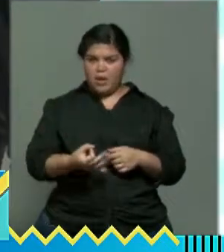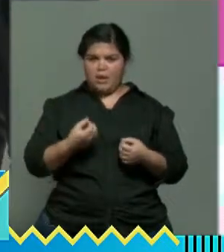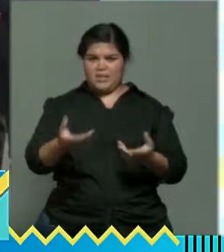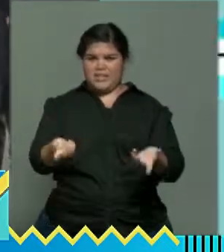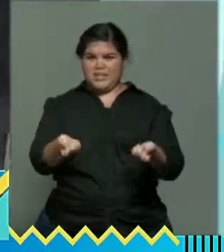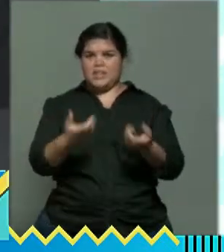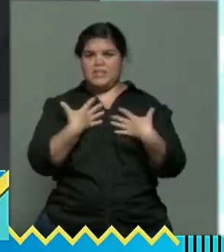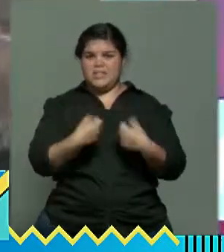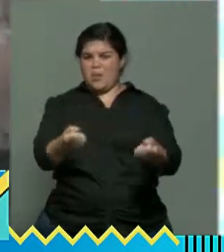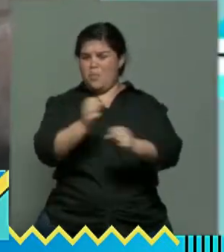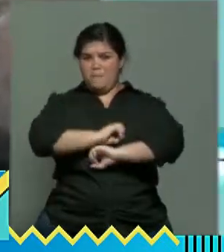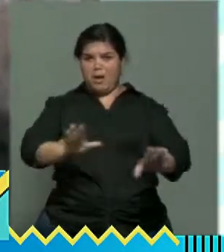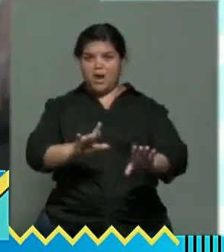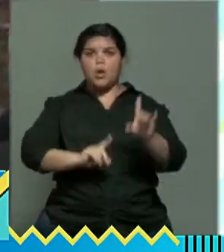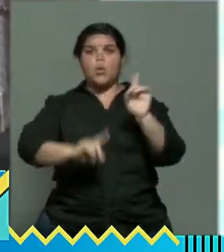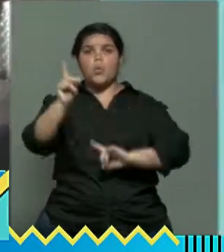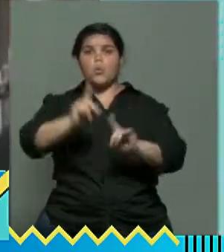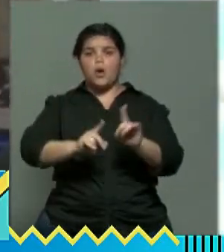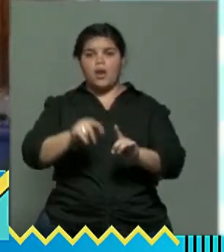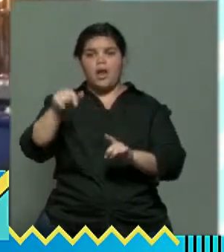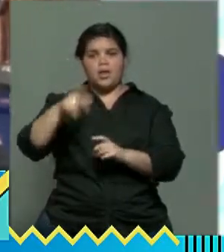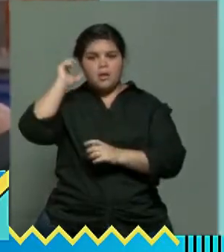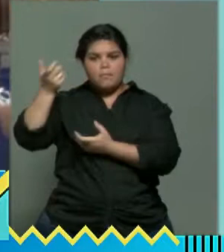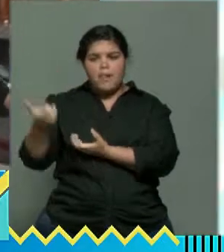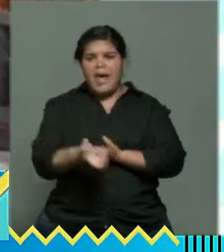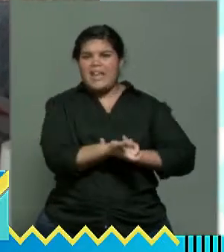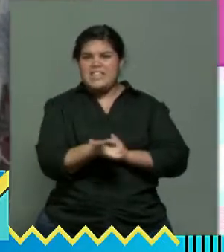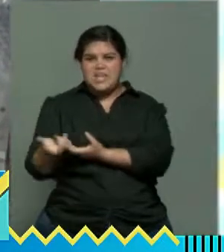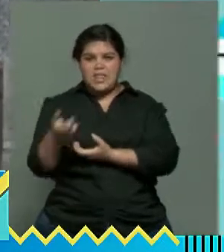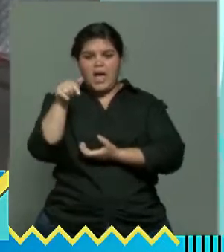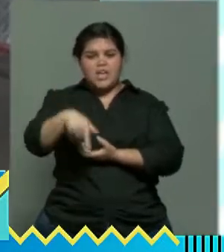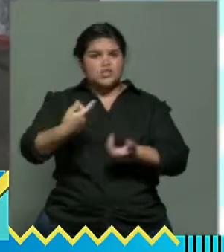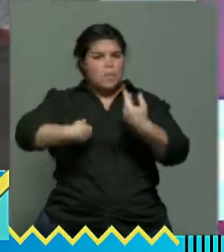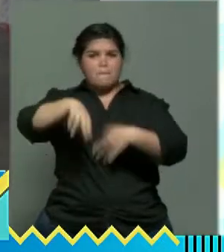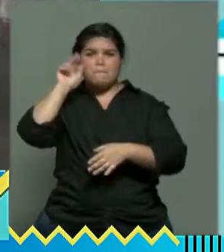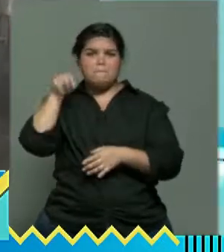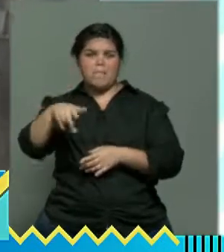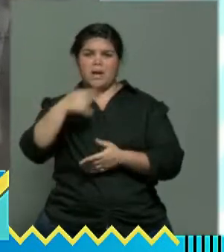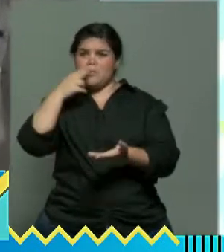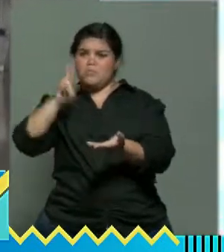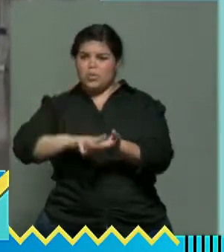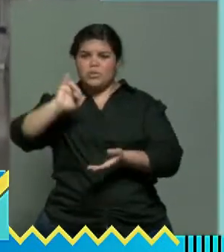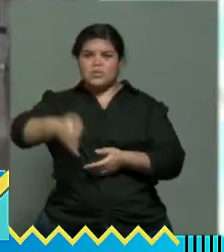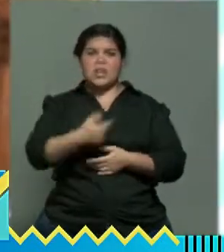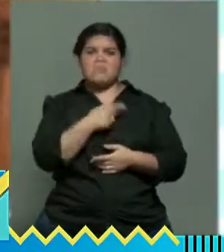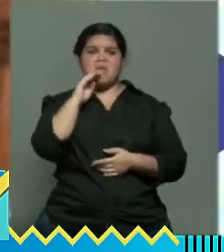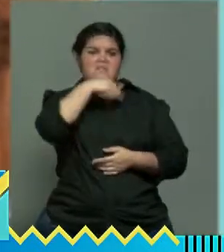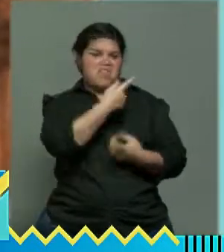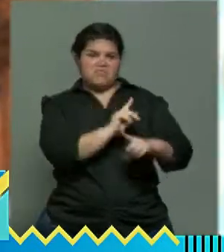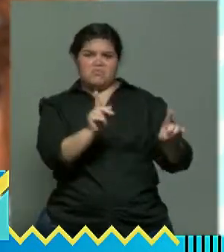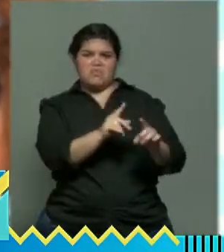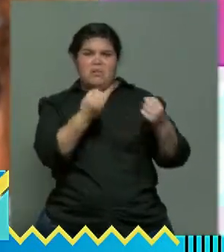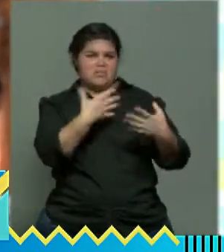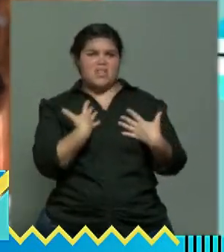tendríamos que poner un impuesto realmente a los plaguicidas y no al vino, que es una bebida saludable. Por eso creo que nos